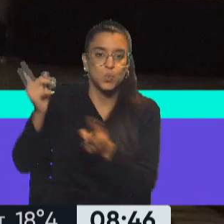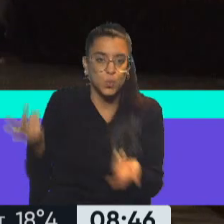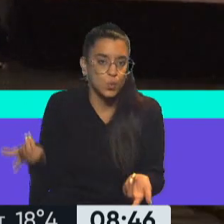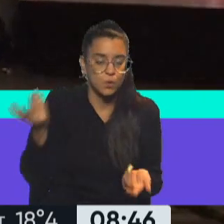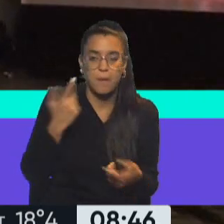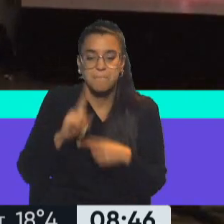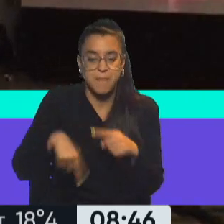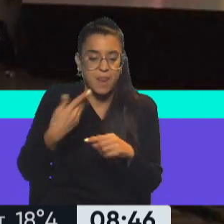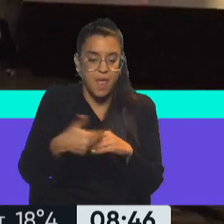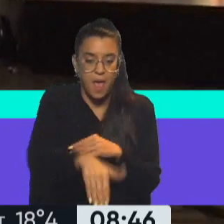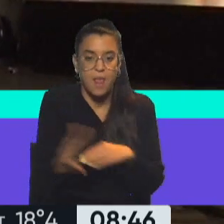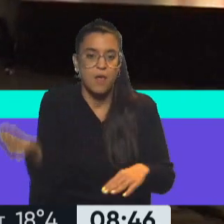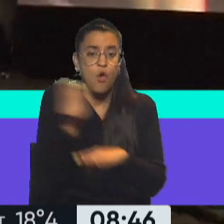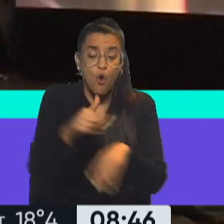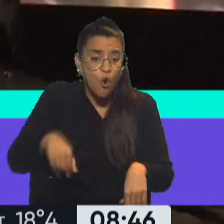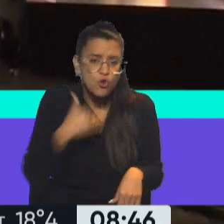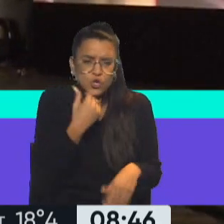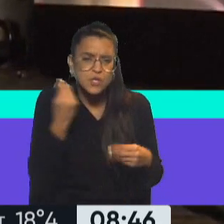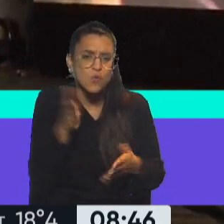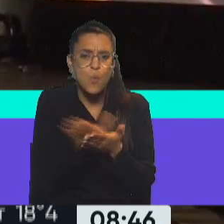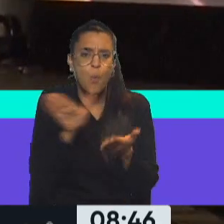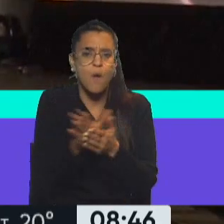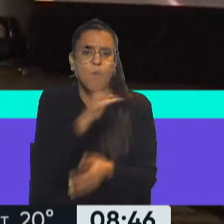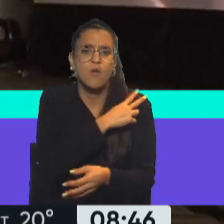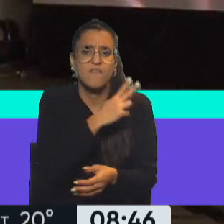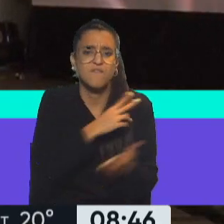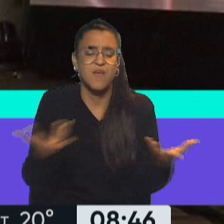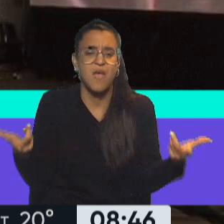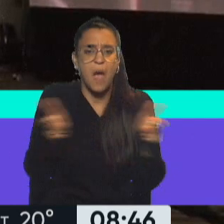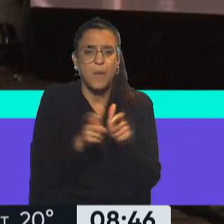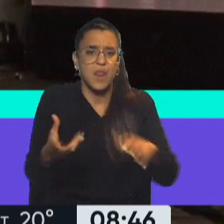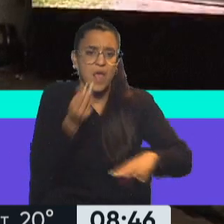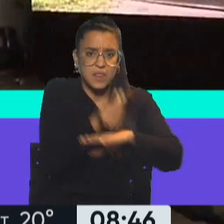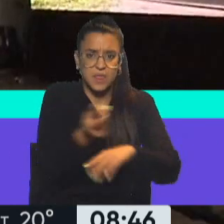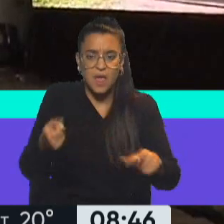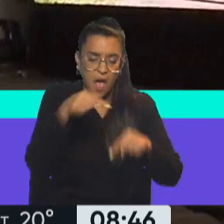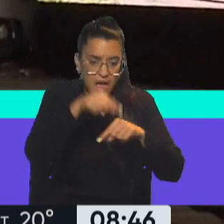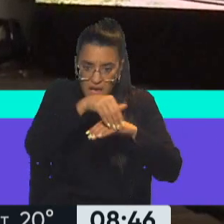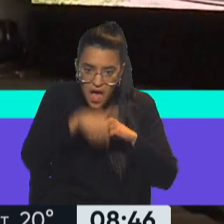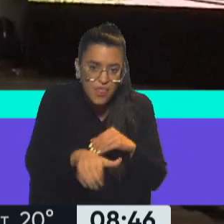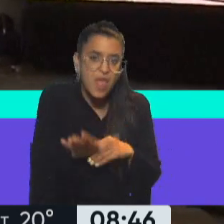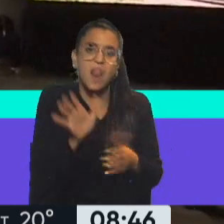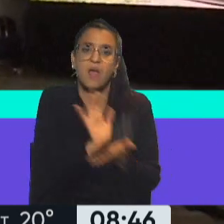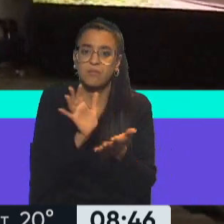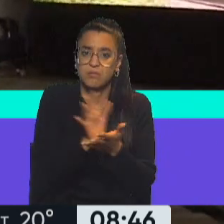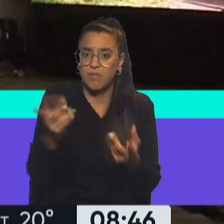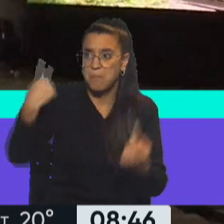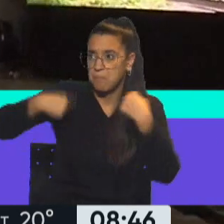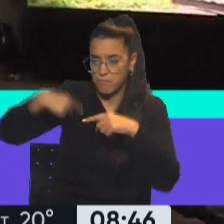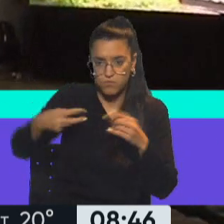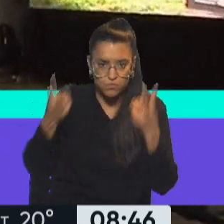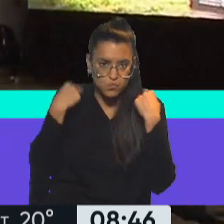día de mañana que asume, o de hoy, no sé cuándo asumirá el nuevo jefe de gabinete, y a partir de ahí nos ajustaremos a esas líneas de